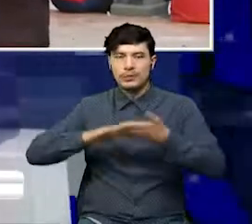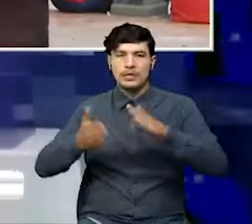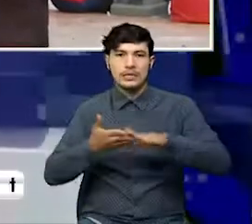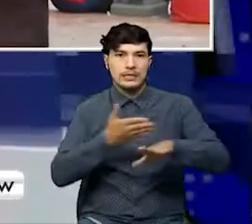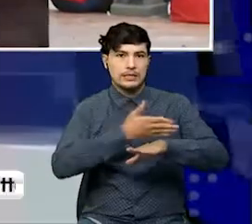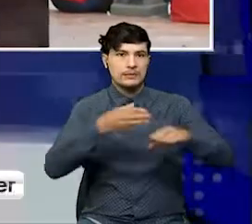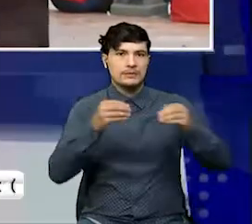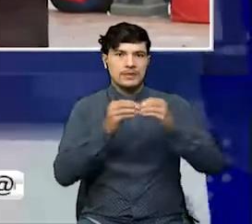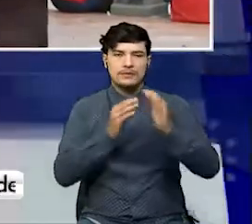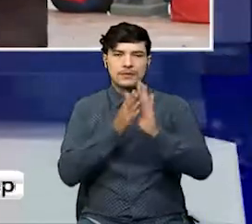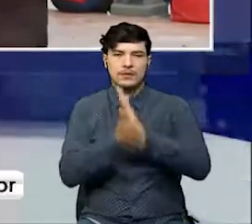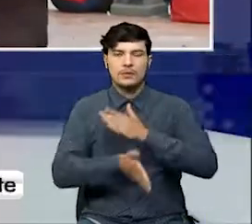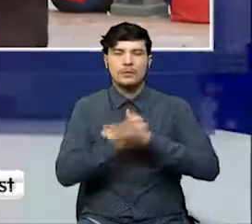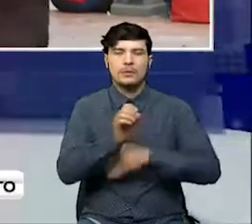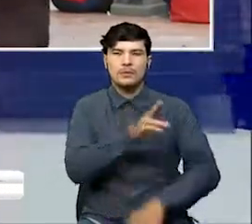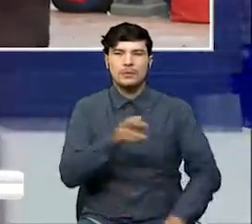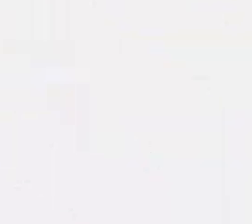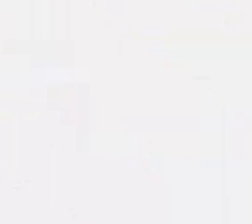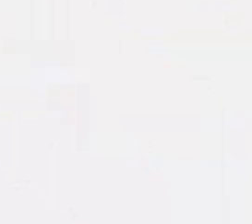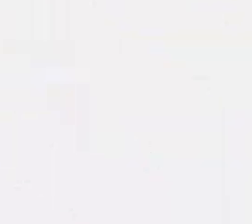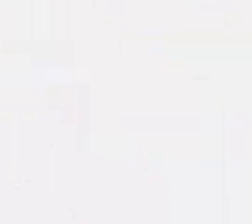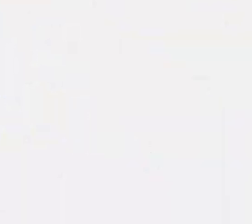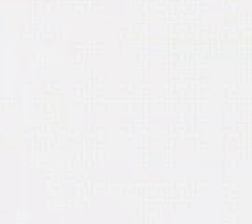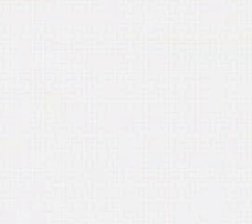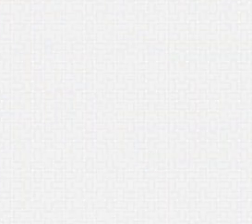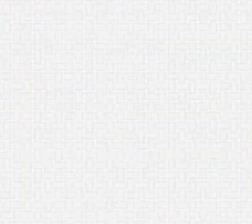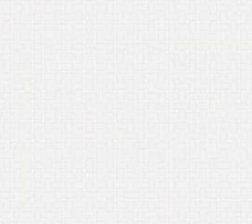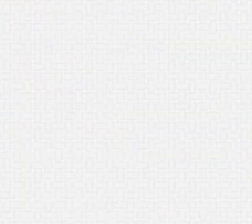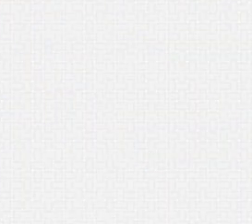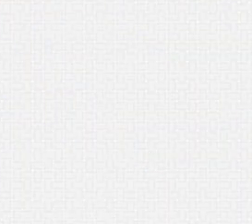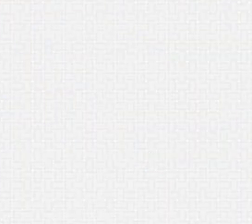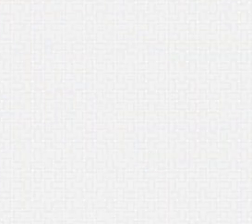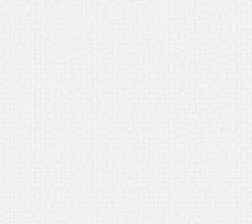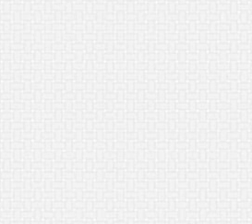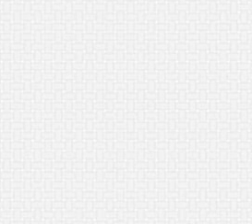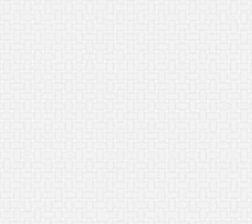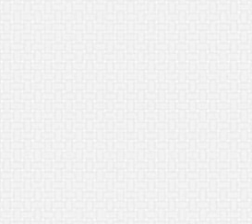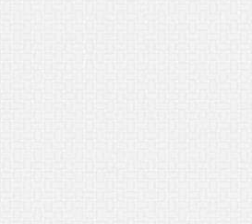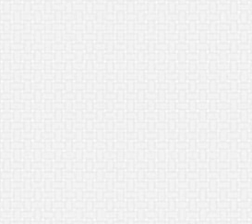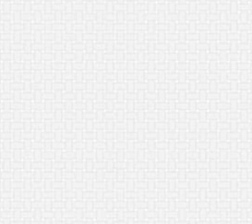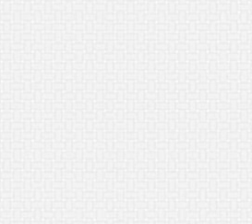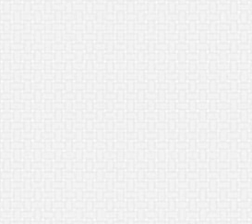raúl rolando castro para oriente noticias muy buenas al canal tro puntocom